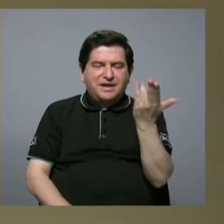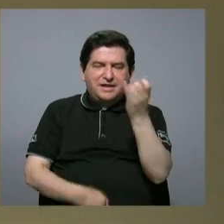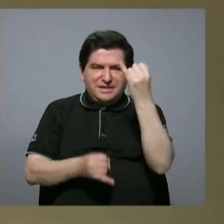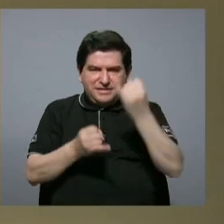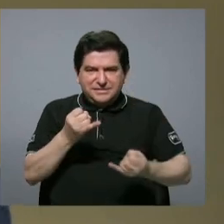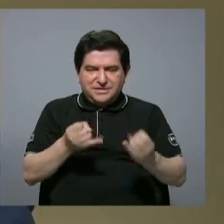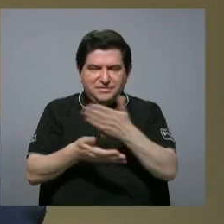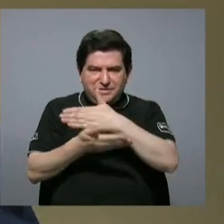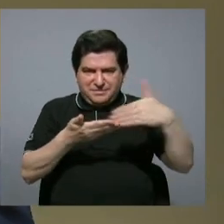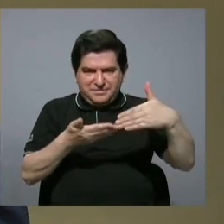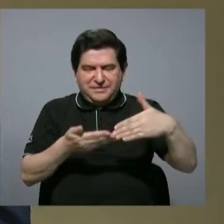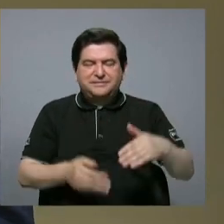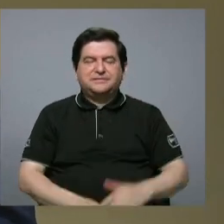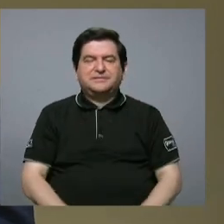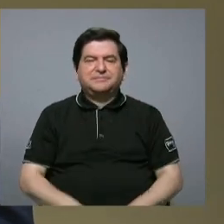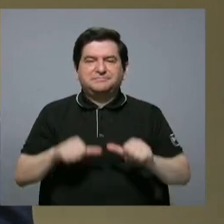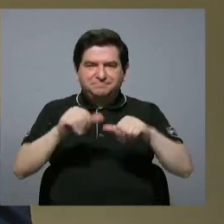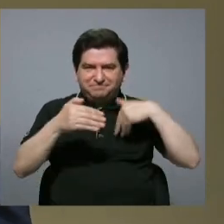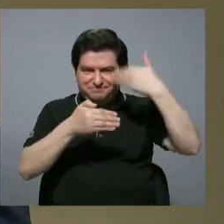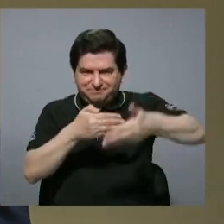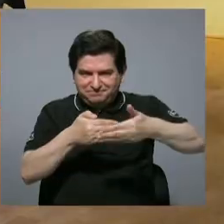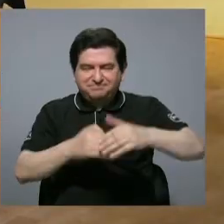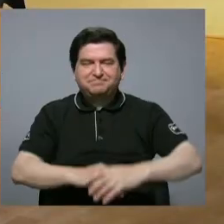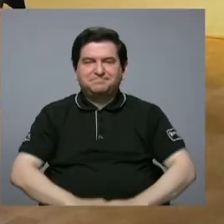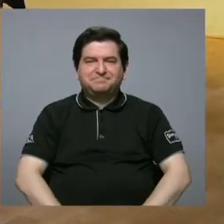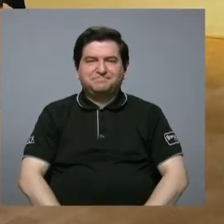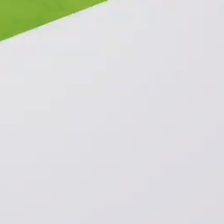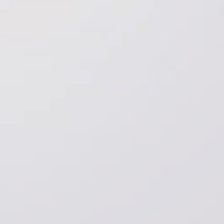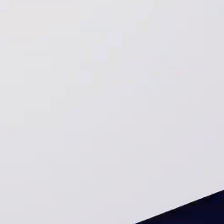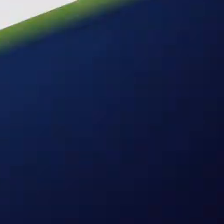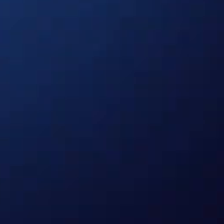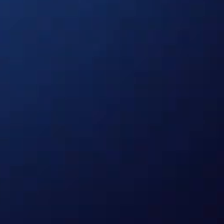último segmento. Regresamos.